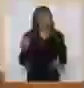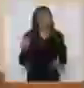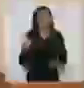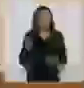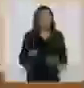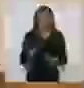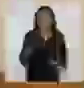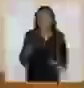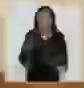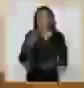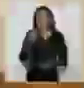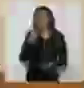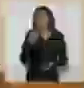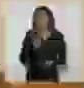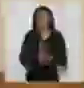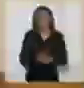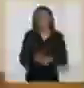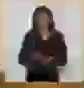las autoridades ya están